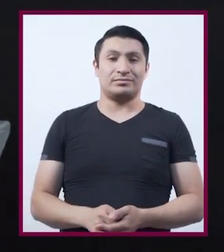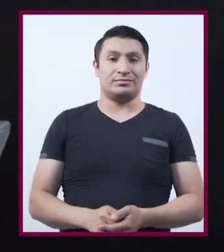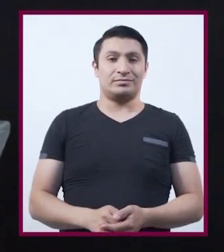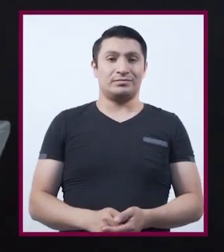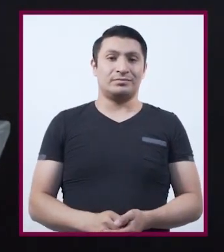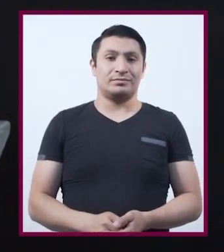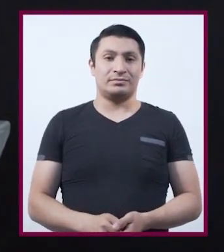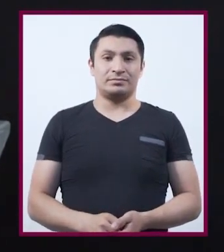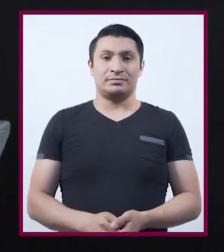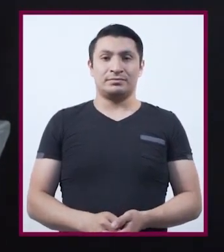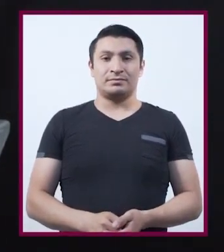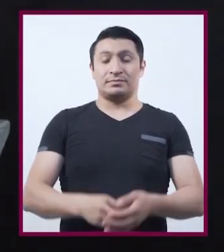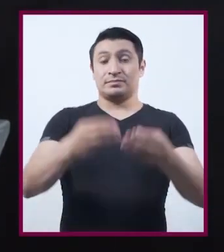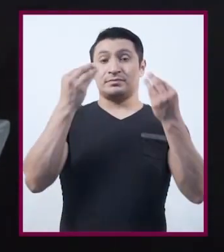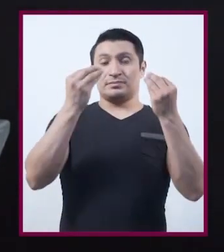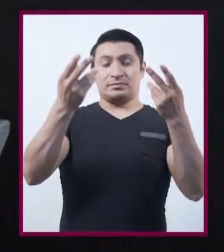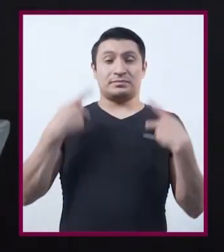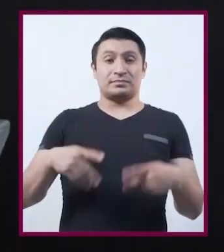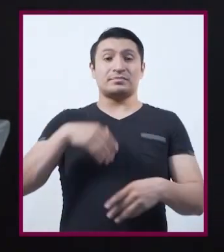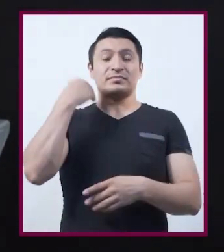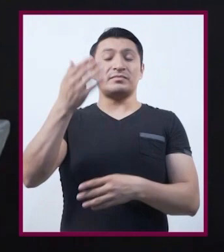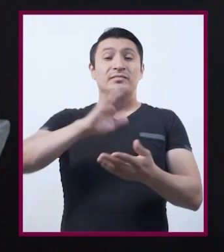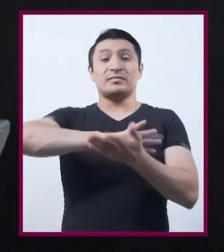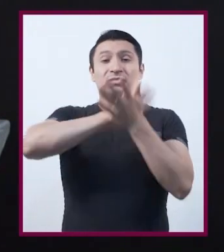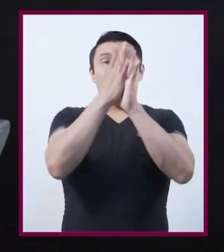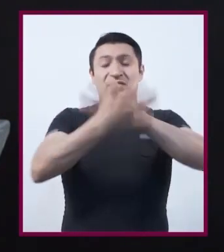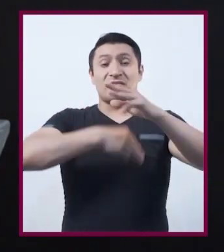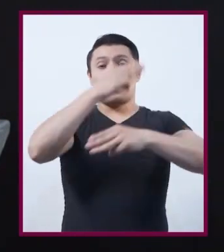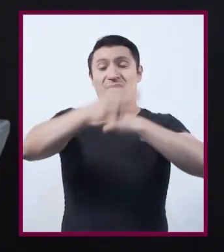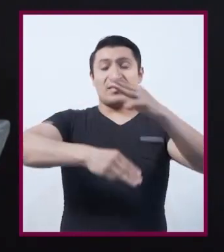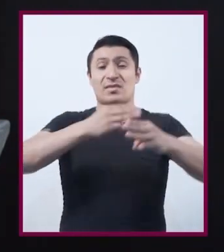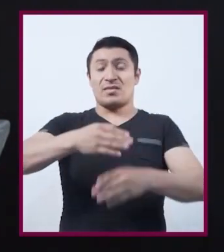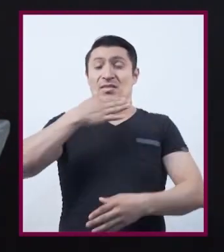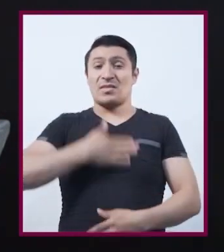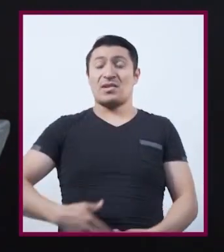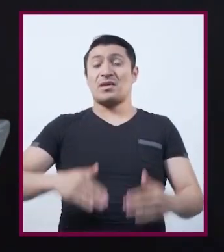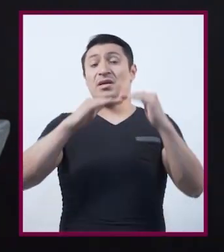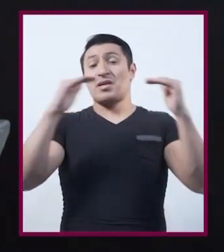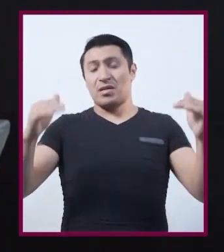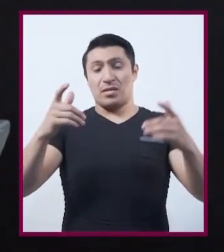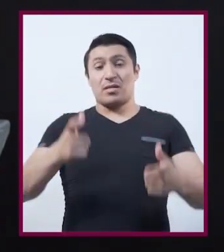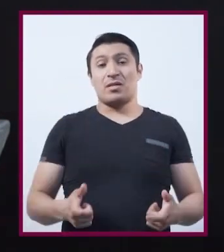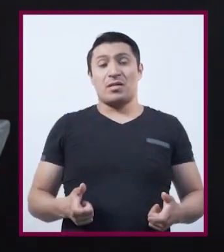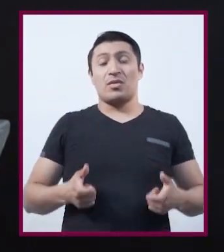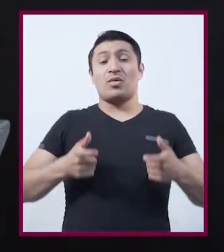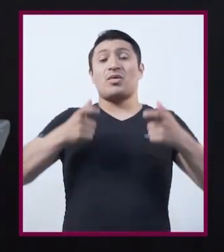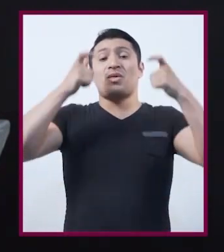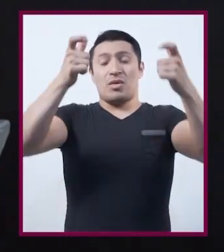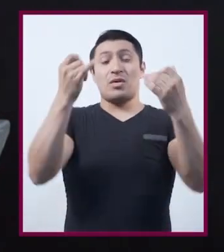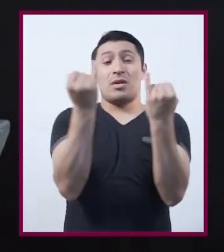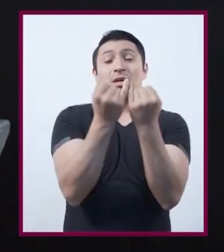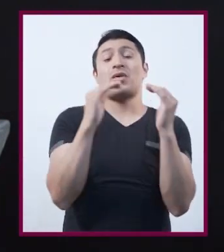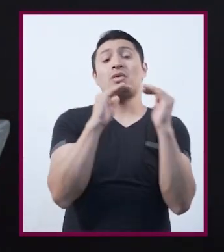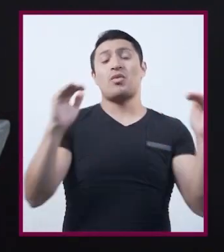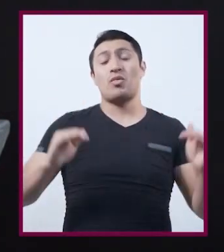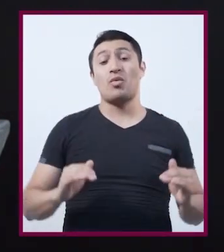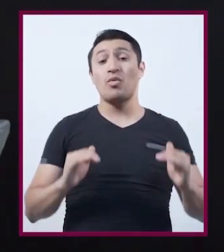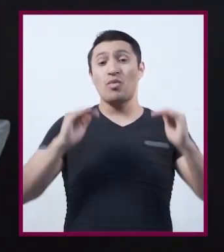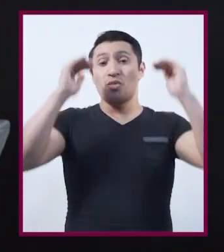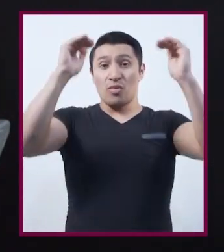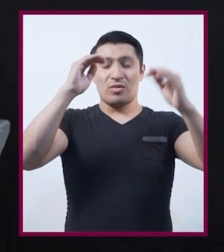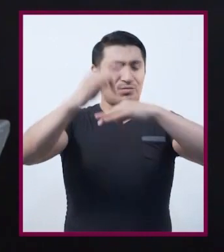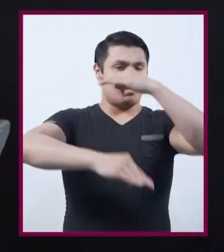hacer para lograrlo? Gracias por acompañarnos en este programa dedicado a una obra importantísima del escritor Eduardo